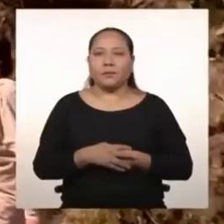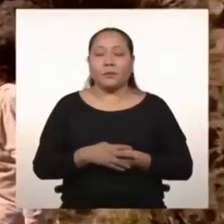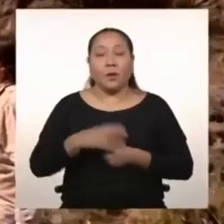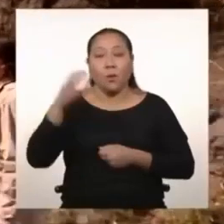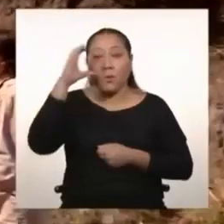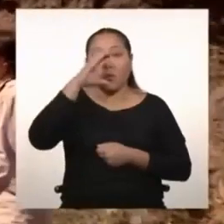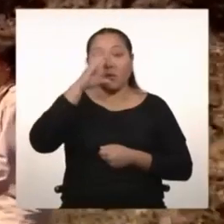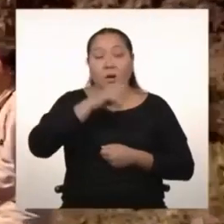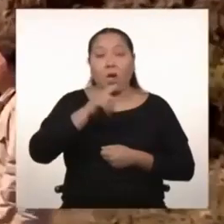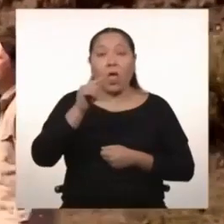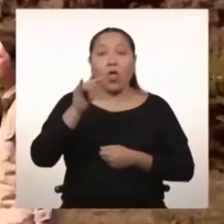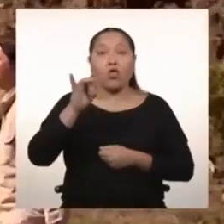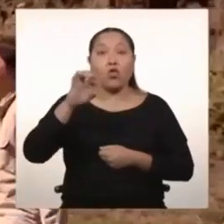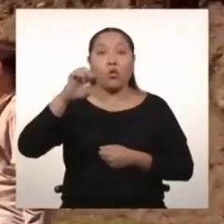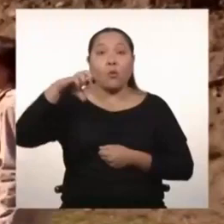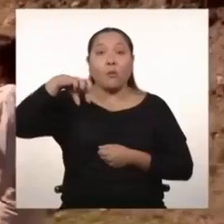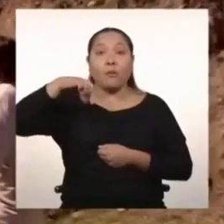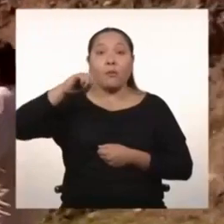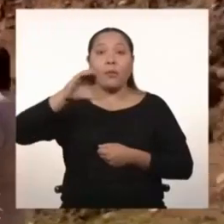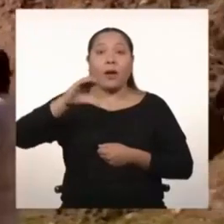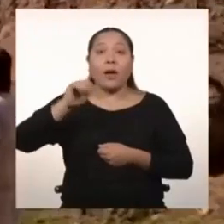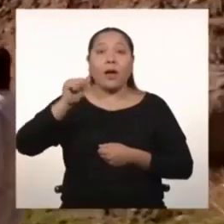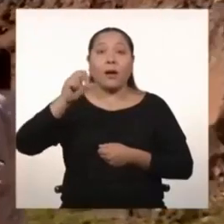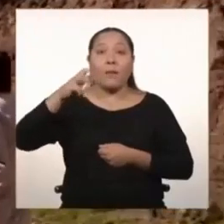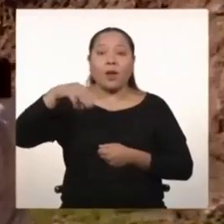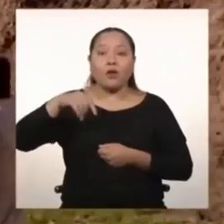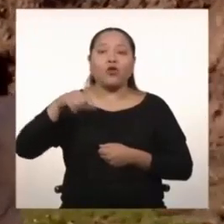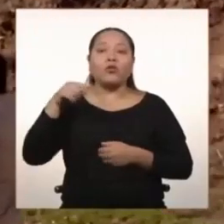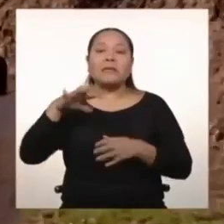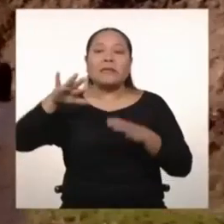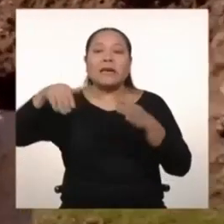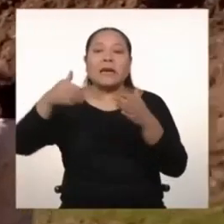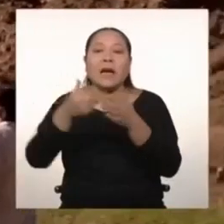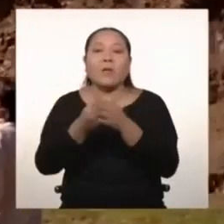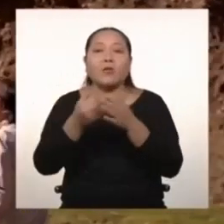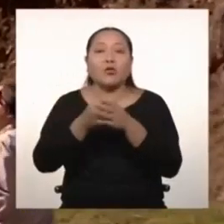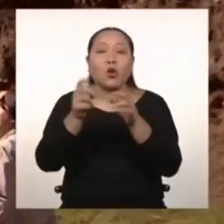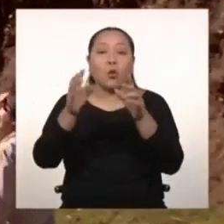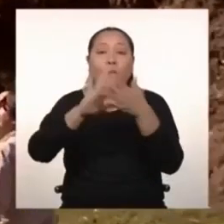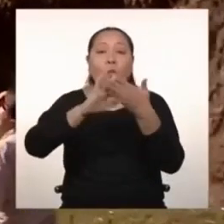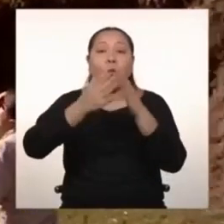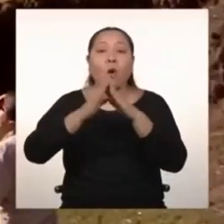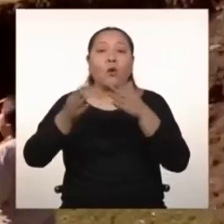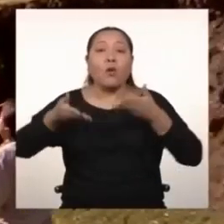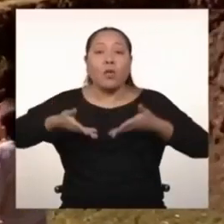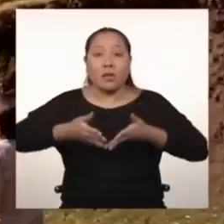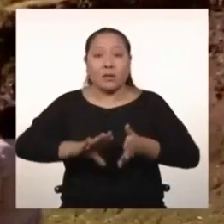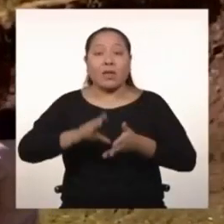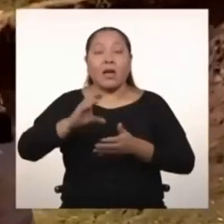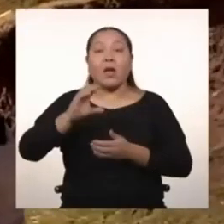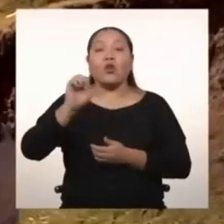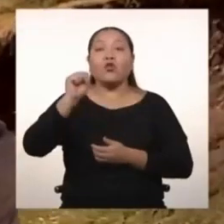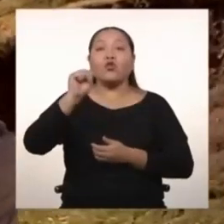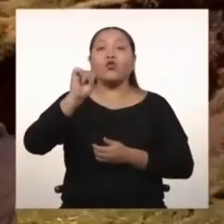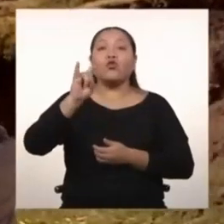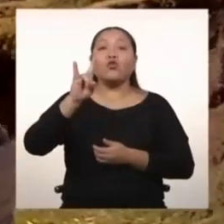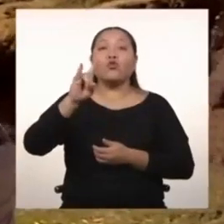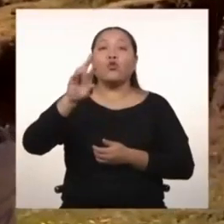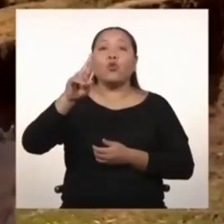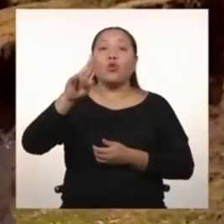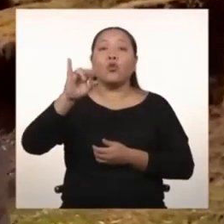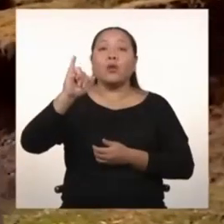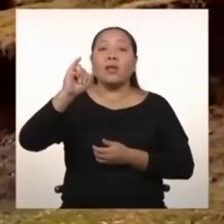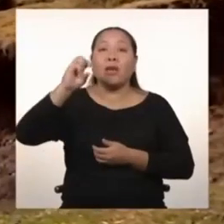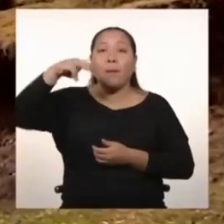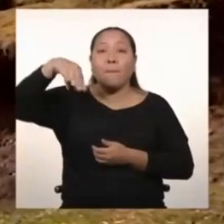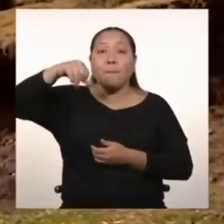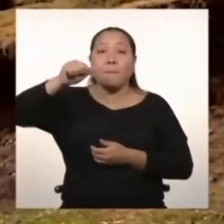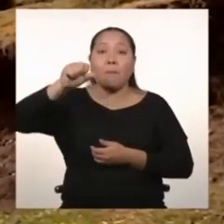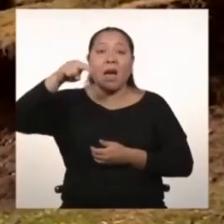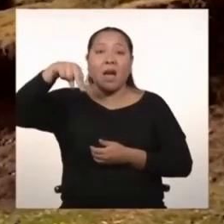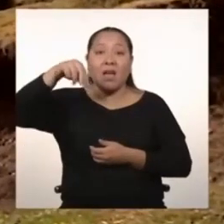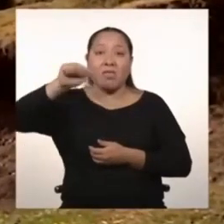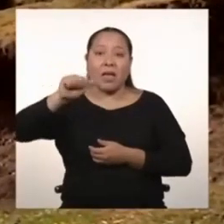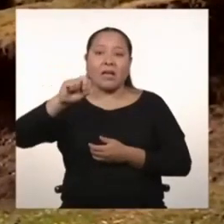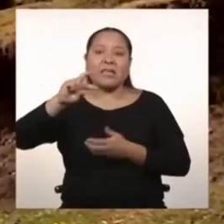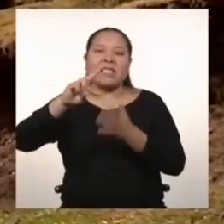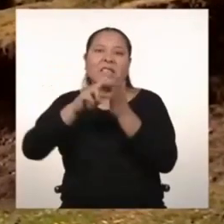Buscando a Túpac Amaru llegamos a Surimana, su pueblo natal. El nombre al parecer quiere decir ave de ninguna parte.